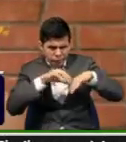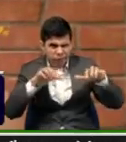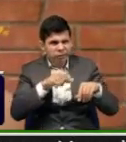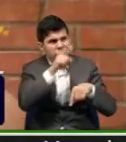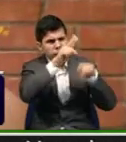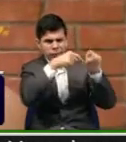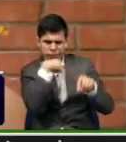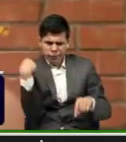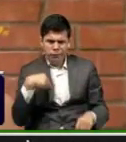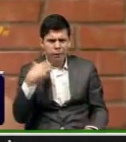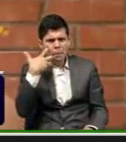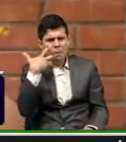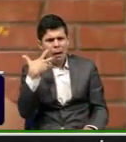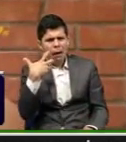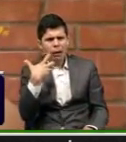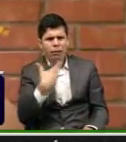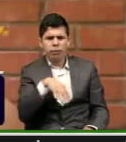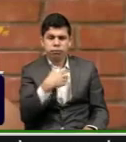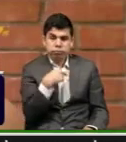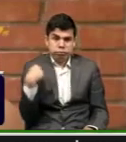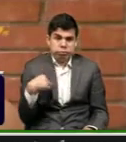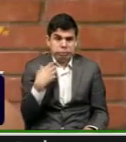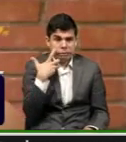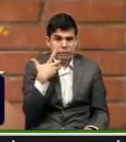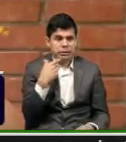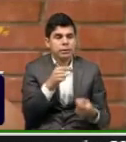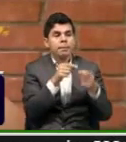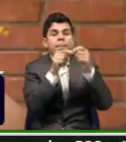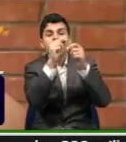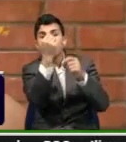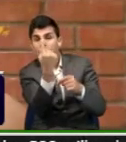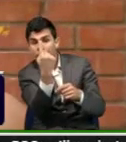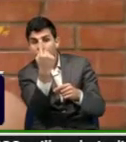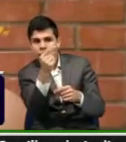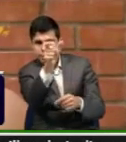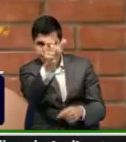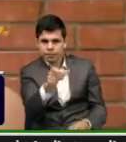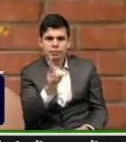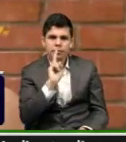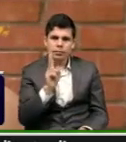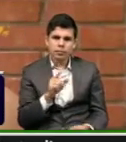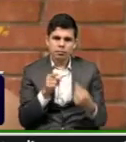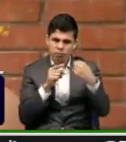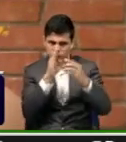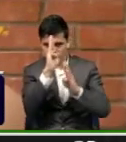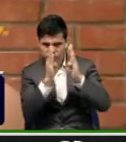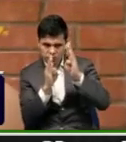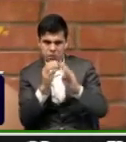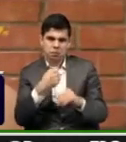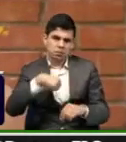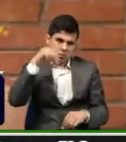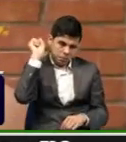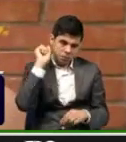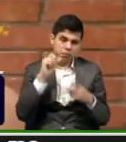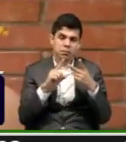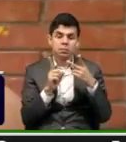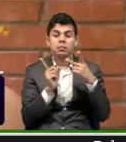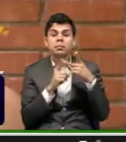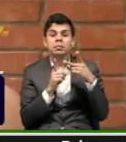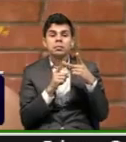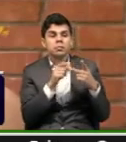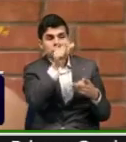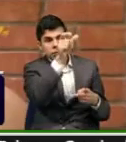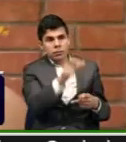Nanjing, los juveniles. El primer combate me tocó contra el venezolano, le gané por ipón. El segundo combate con el